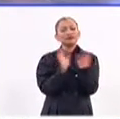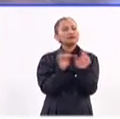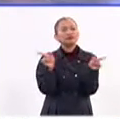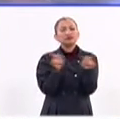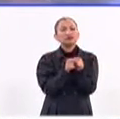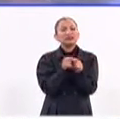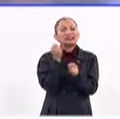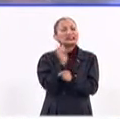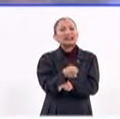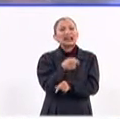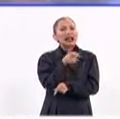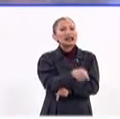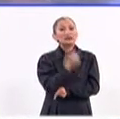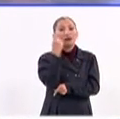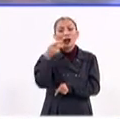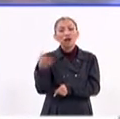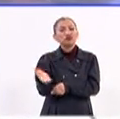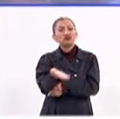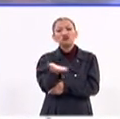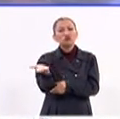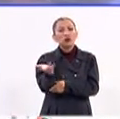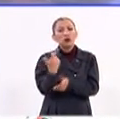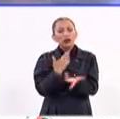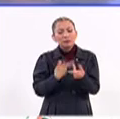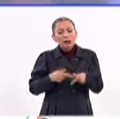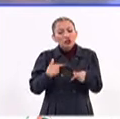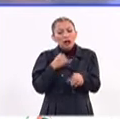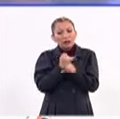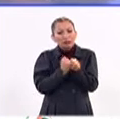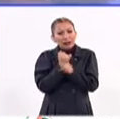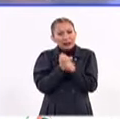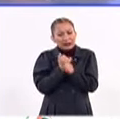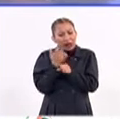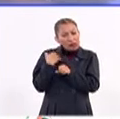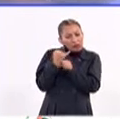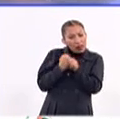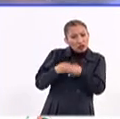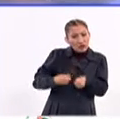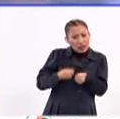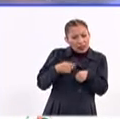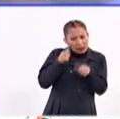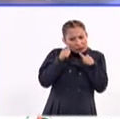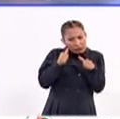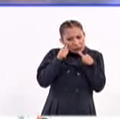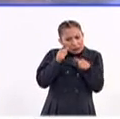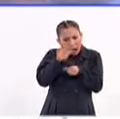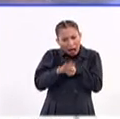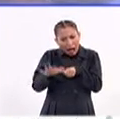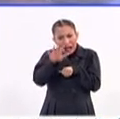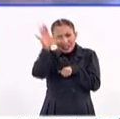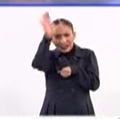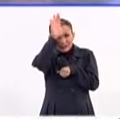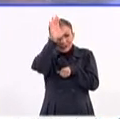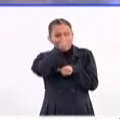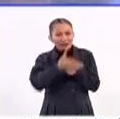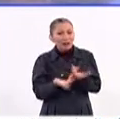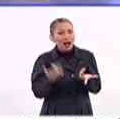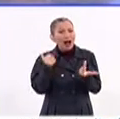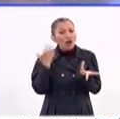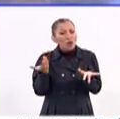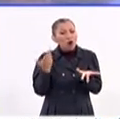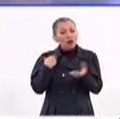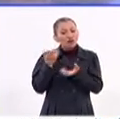doctor, qué significa para ustedes como investigadores, como científicos que dedican su vida a estas áreas de la ciencia,